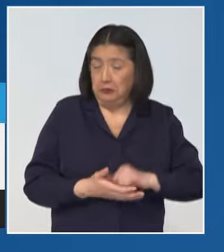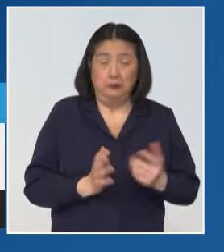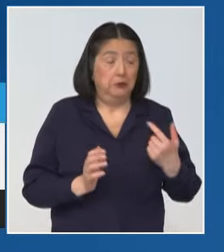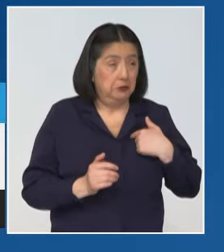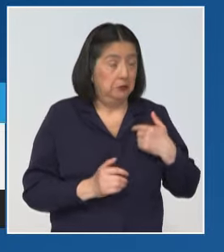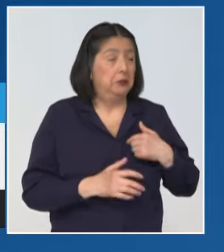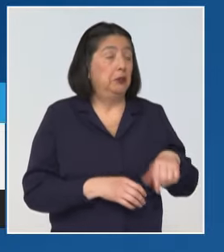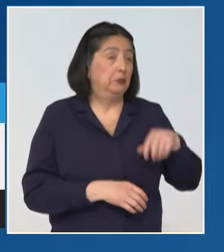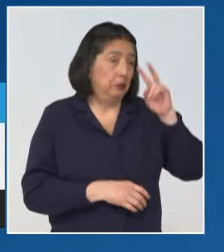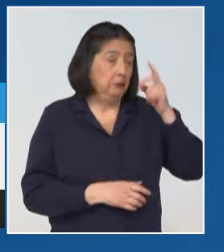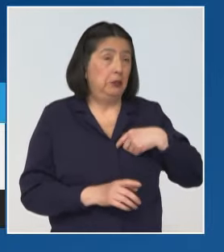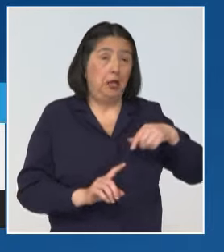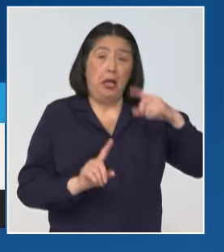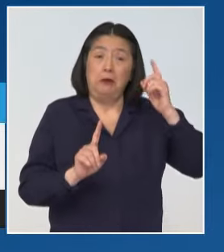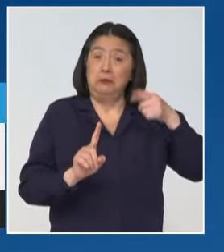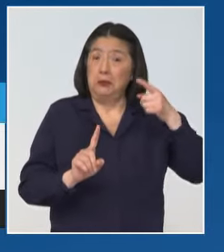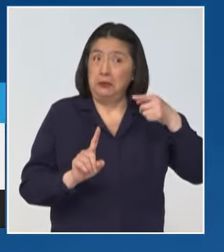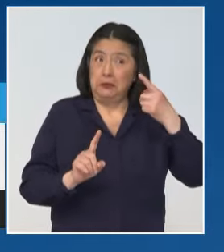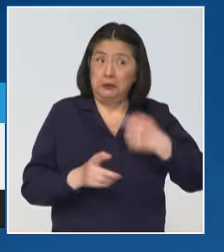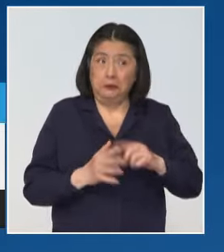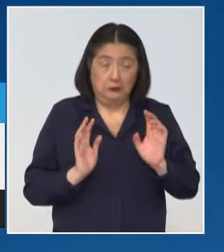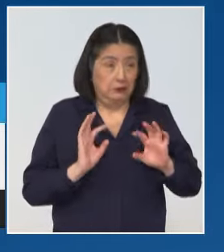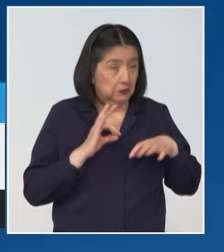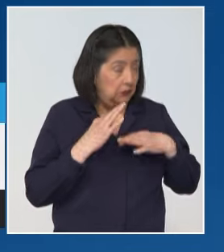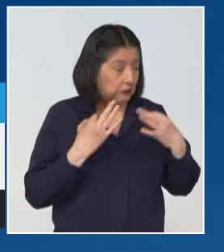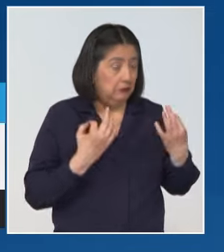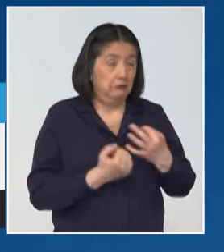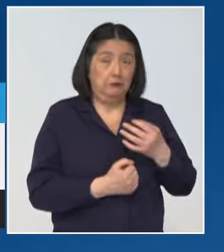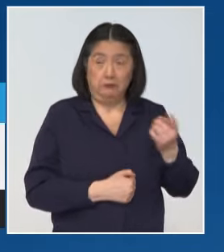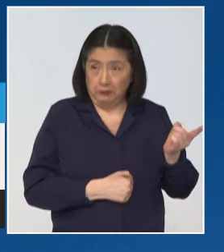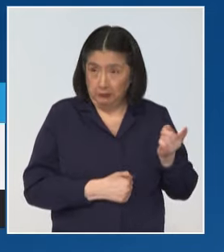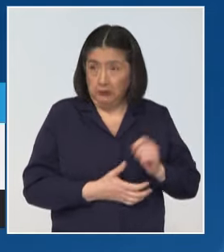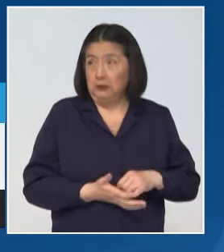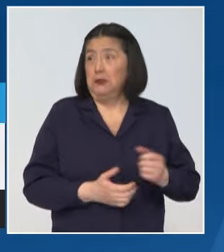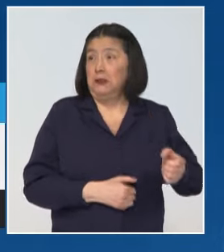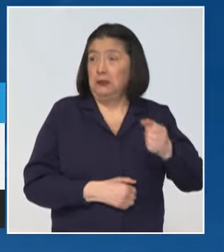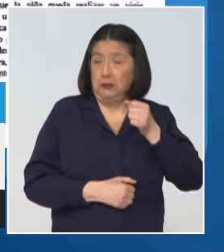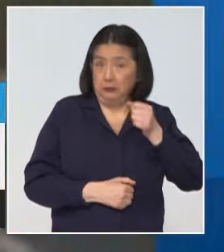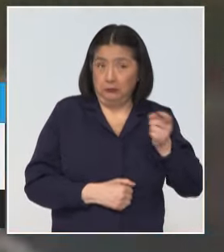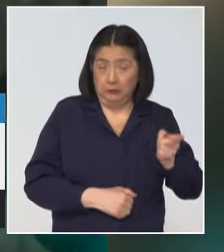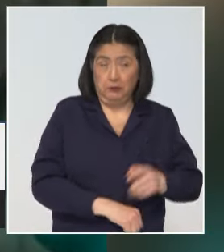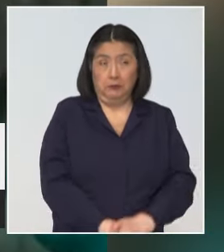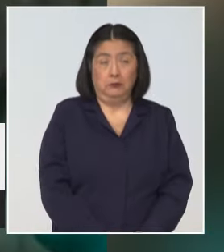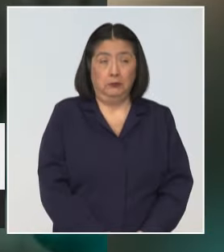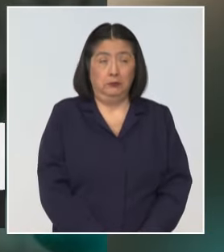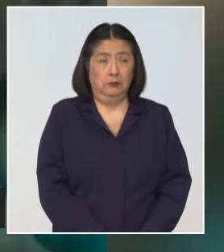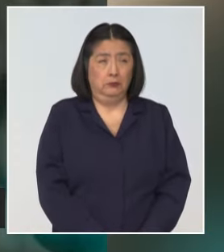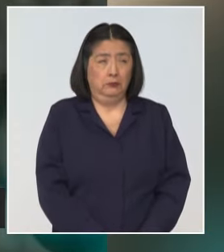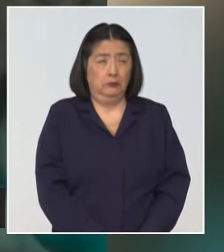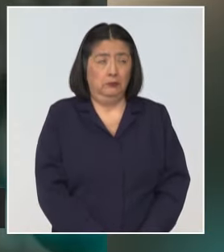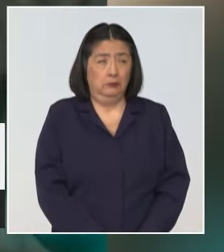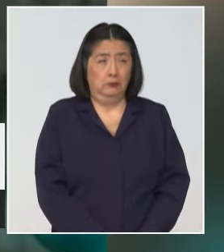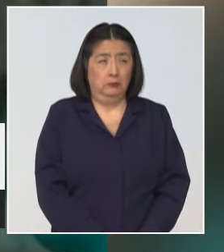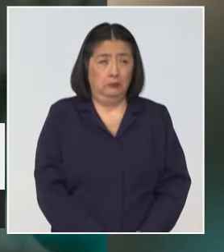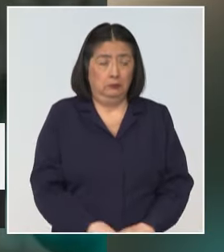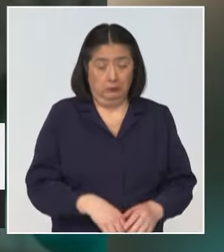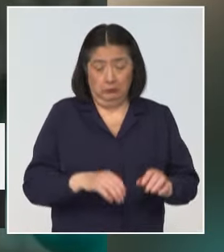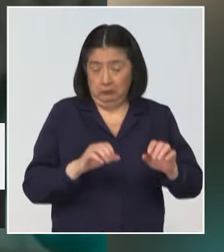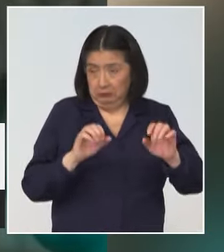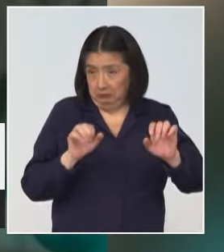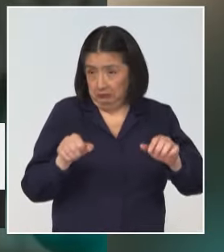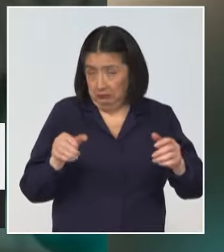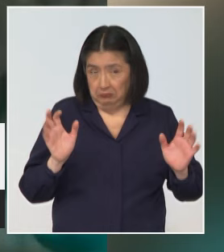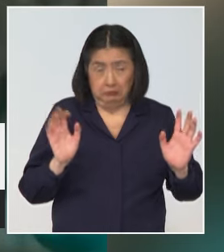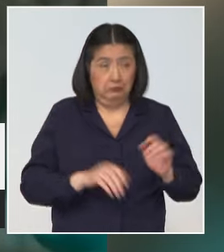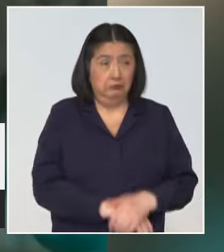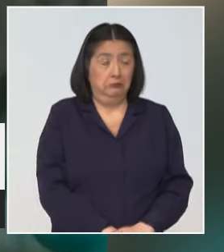presuntamente recibía amenazas de parte de los miembros de la familia de Cristian Enrique Tirado. Cuando se levante la ¿cómo se